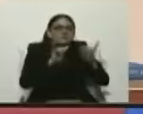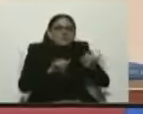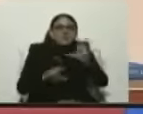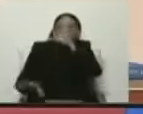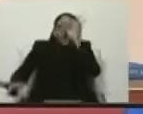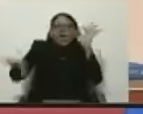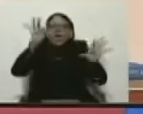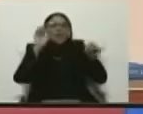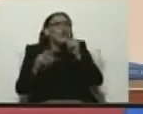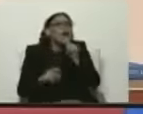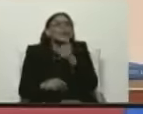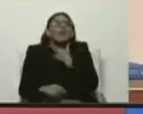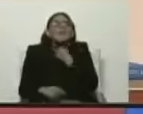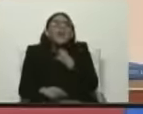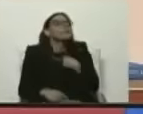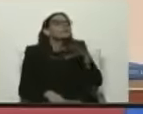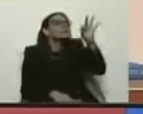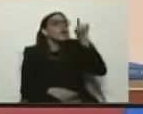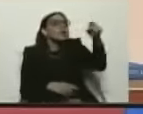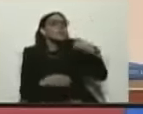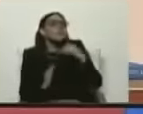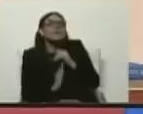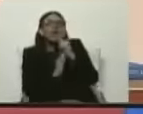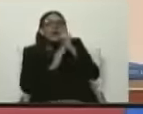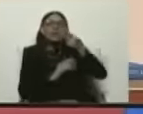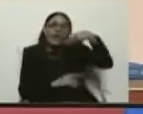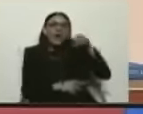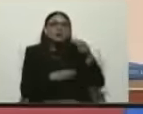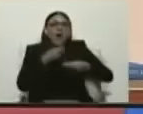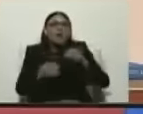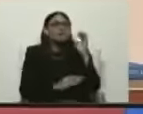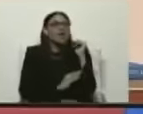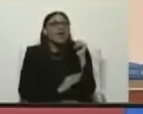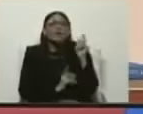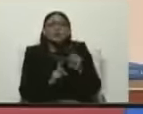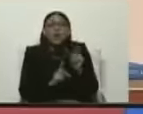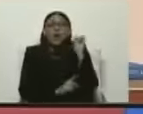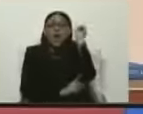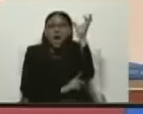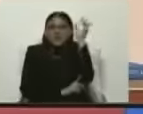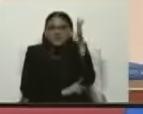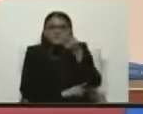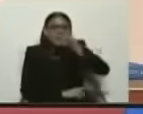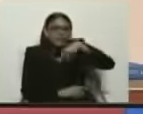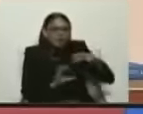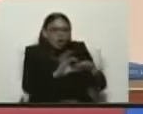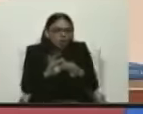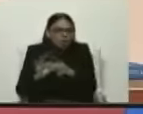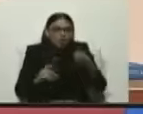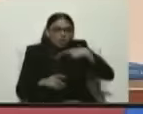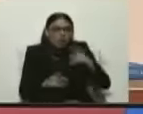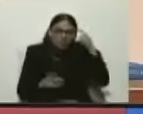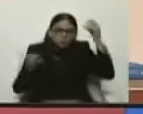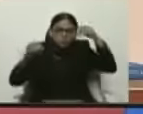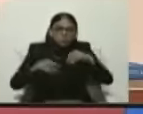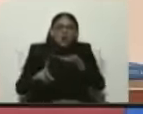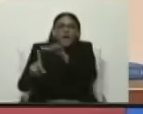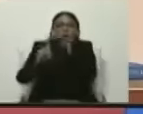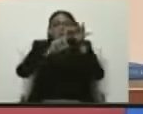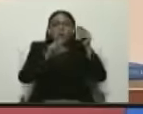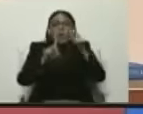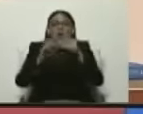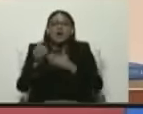ellos en una asamblea y decidieron esta es la persona que deben nosotros. Y cuando haya que